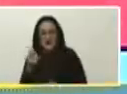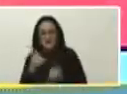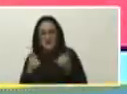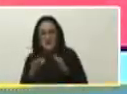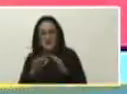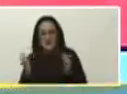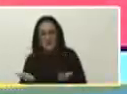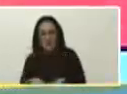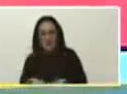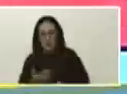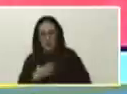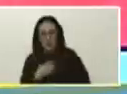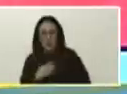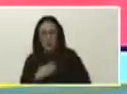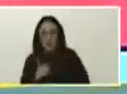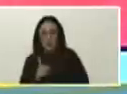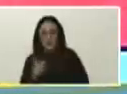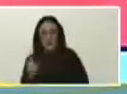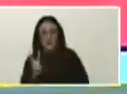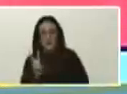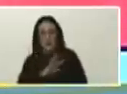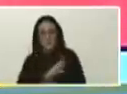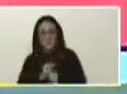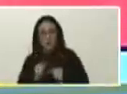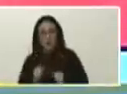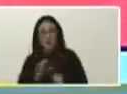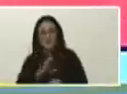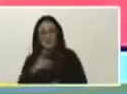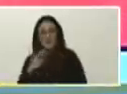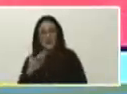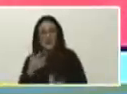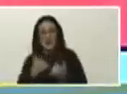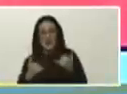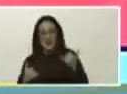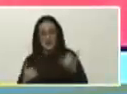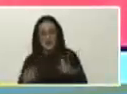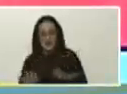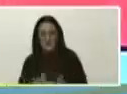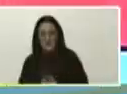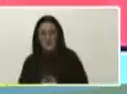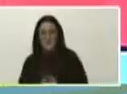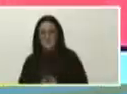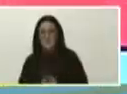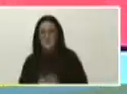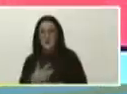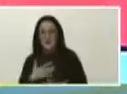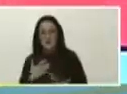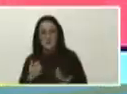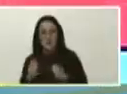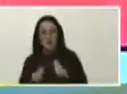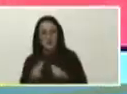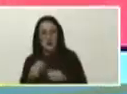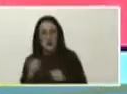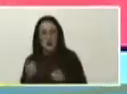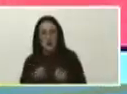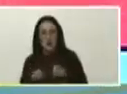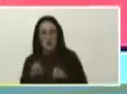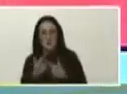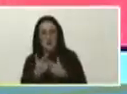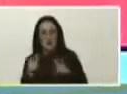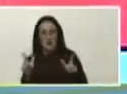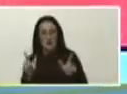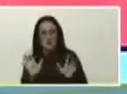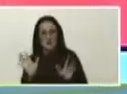del mundo. Venezuela es una potencia energética. Queremos construir una economía libre